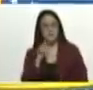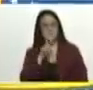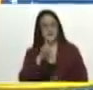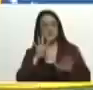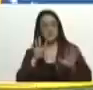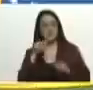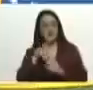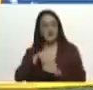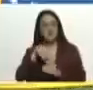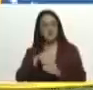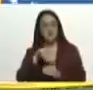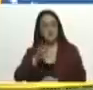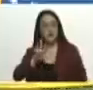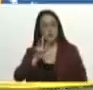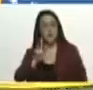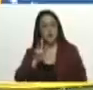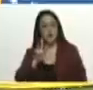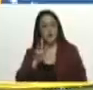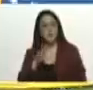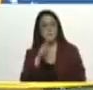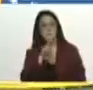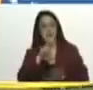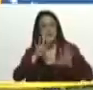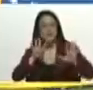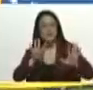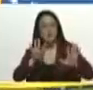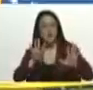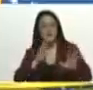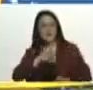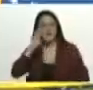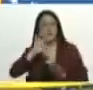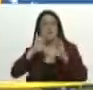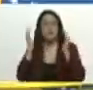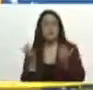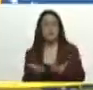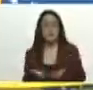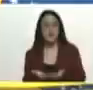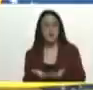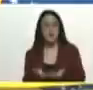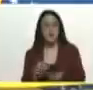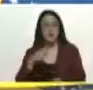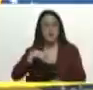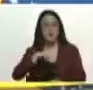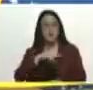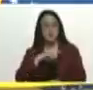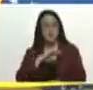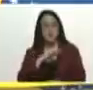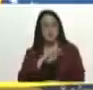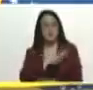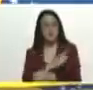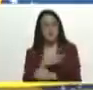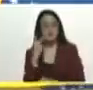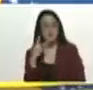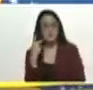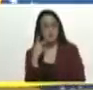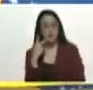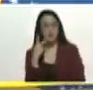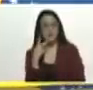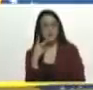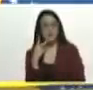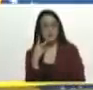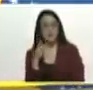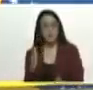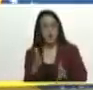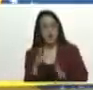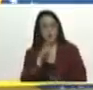29 elecciones, Lula, 29, récord mundial. Nosotros, nuestras fuerzas políticas, modestamente hemos